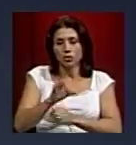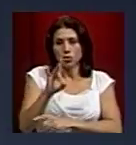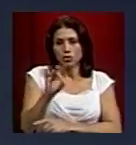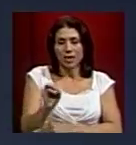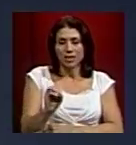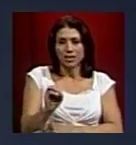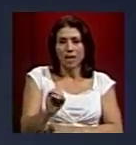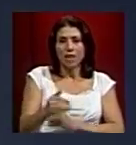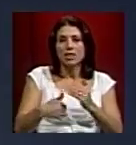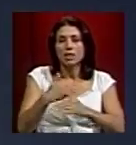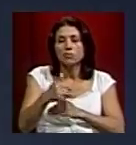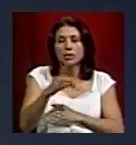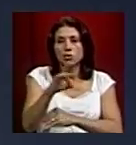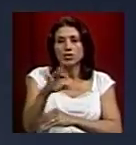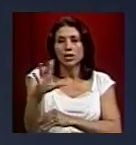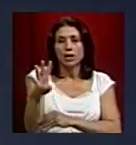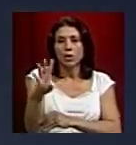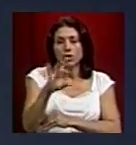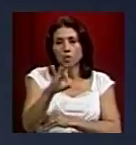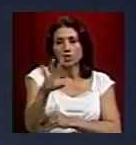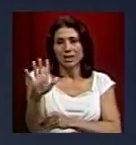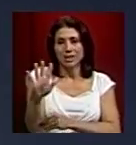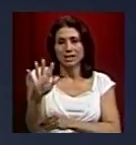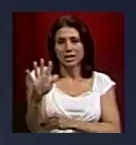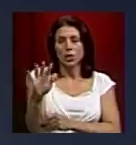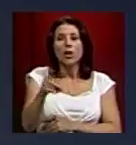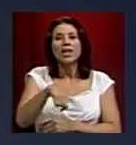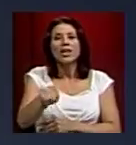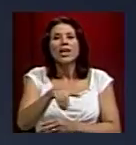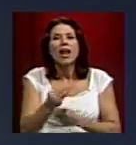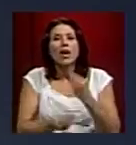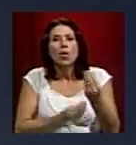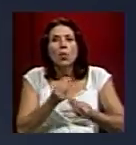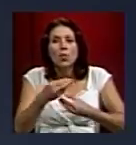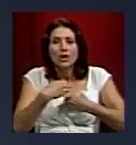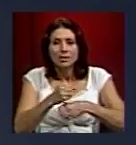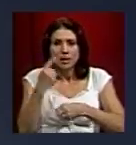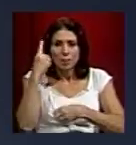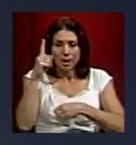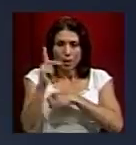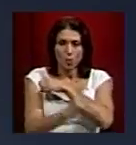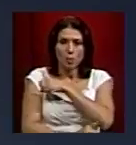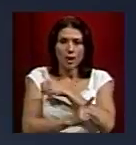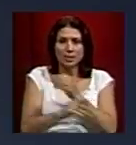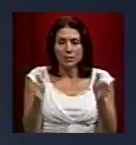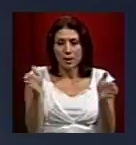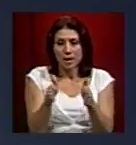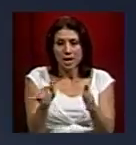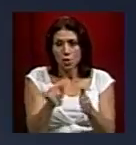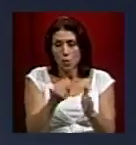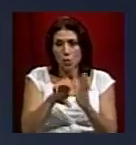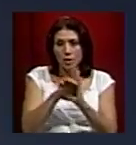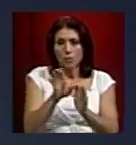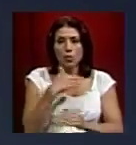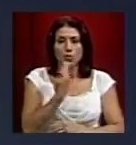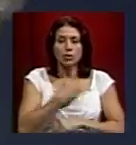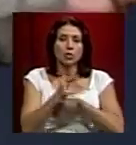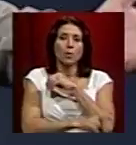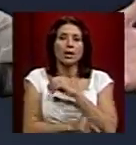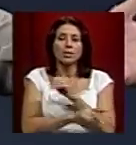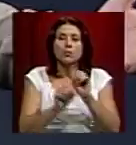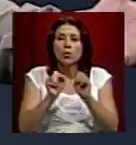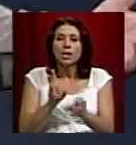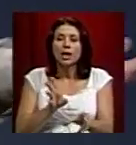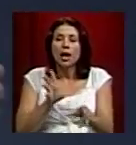año 84-85, que eran precisamente cómo hacer para que un país pequeño como el nuestro se incorporara con un